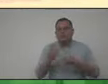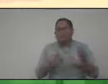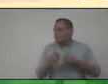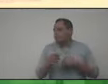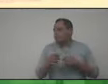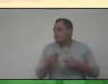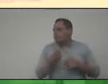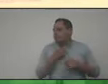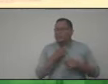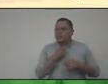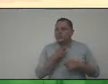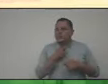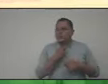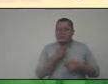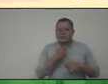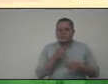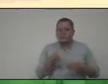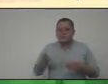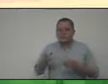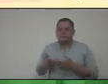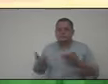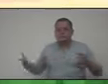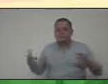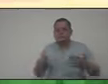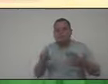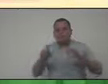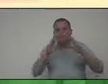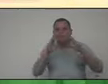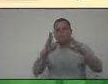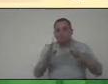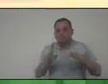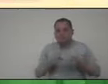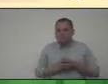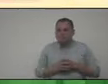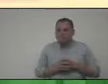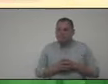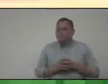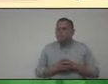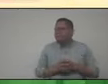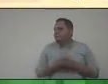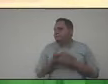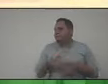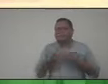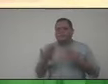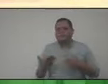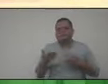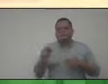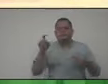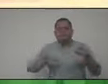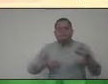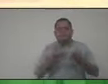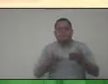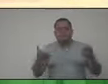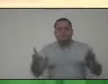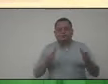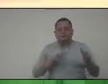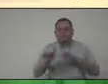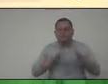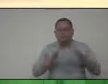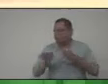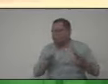se nos está quedando muy corta a la demanda que tenemos. ¿Sí? Ustedes vieron cómo fue la demanda en